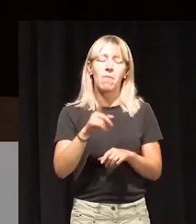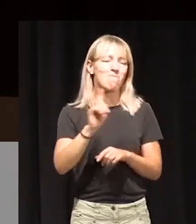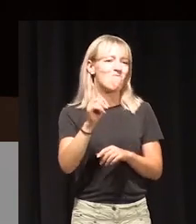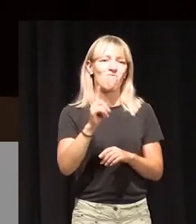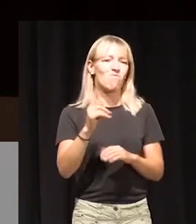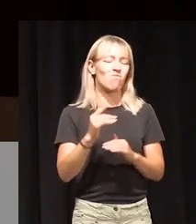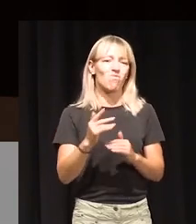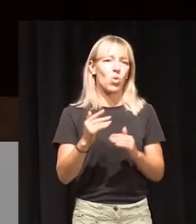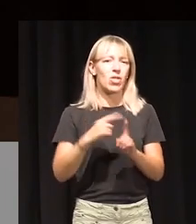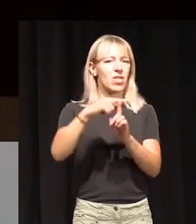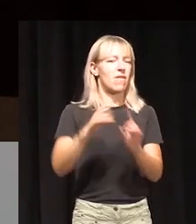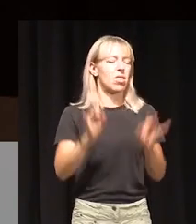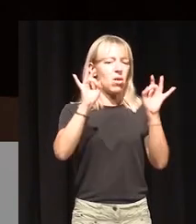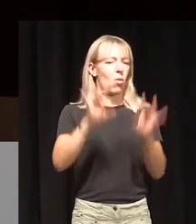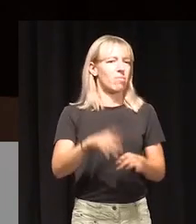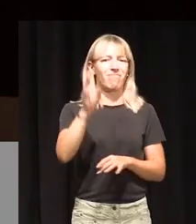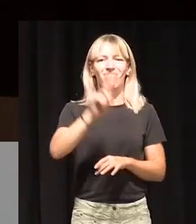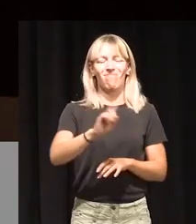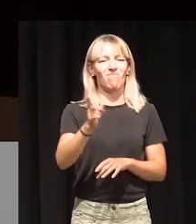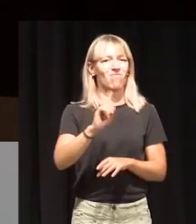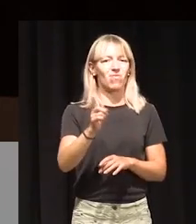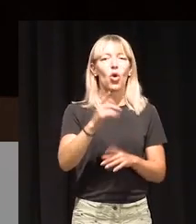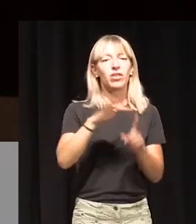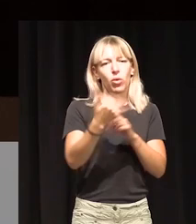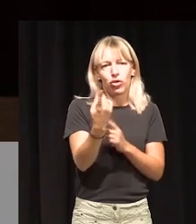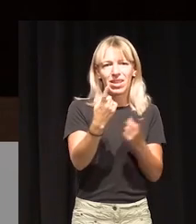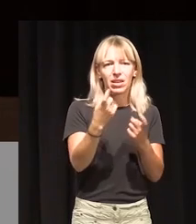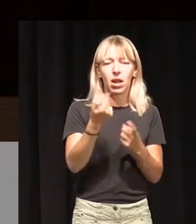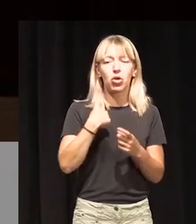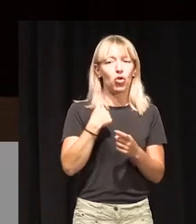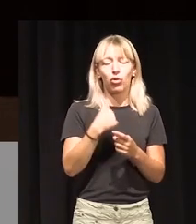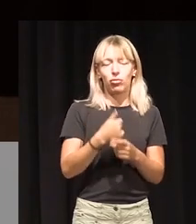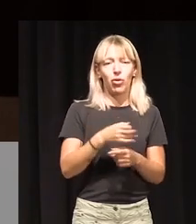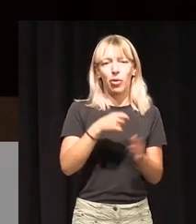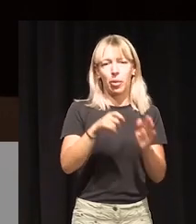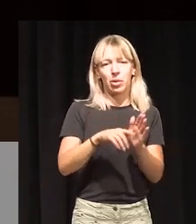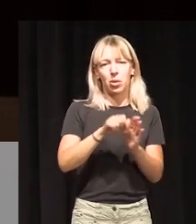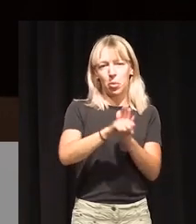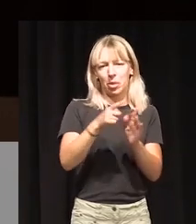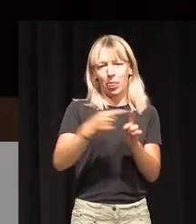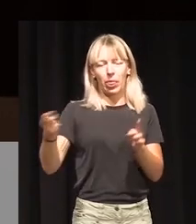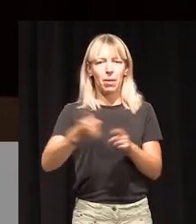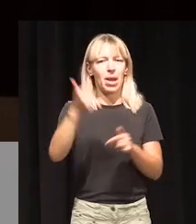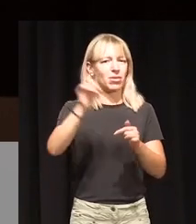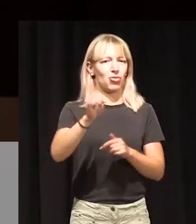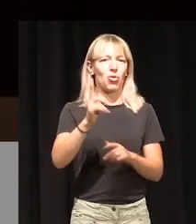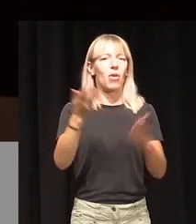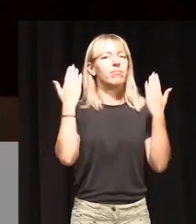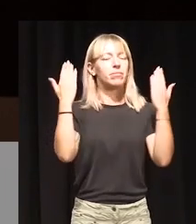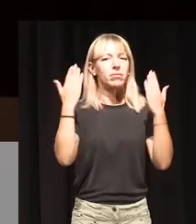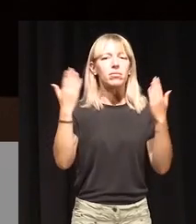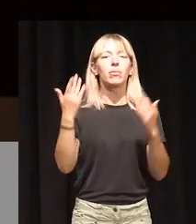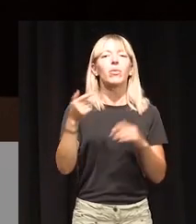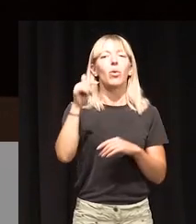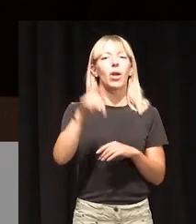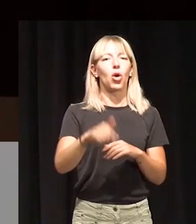actuó con la premura que las circunstancias pedían a gritos. No robo más tiempo. Felicidades a Cerca Cultura Madrid. Como